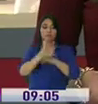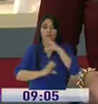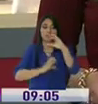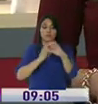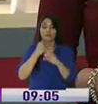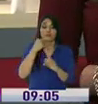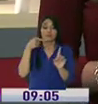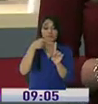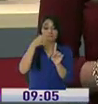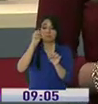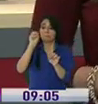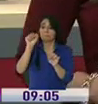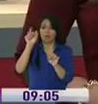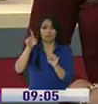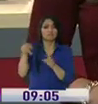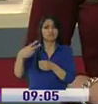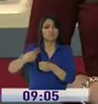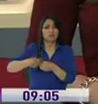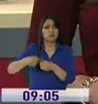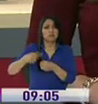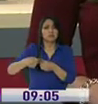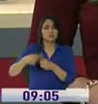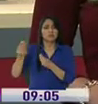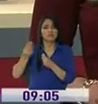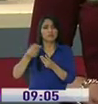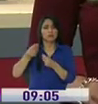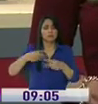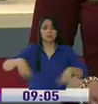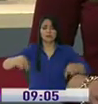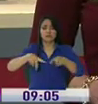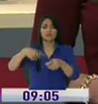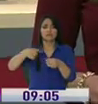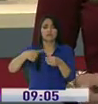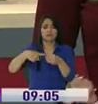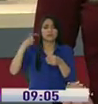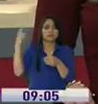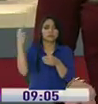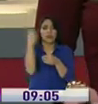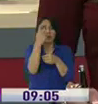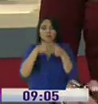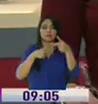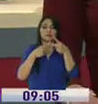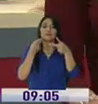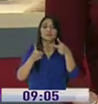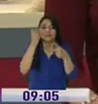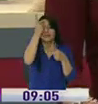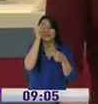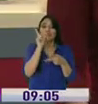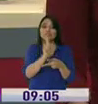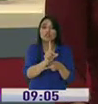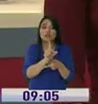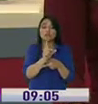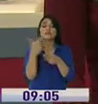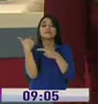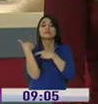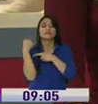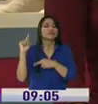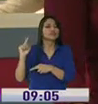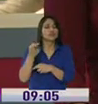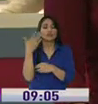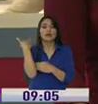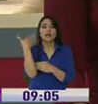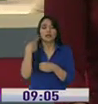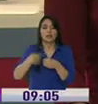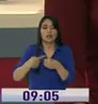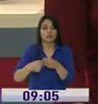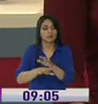T. participó en la entrega de información sobre los Quito Cables y en supuestas decisiones de competencia exclusiva del alcalde de la